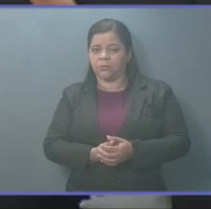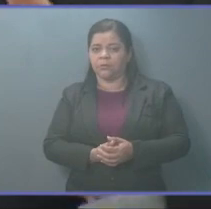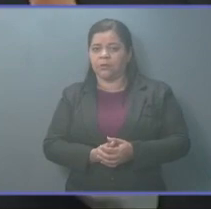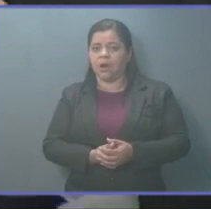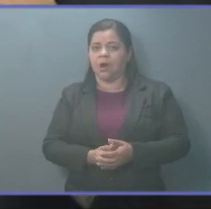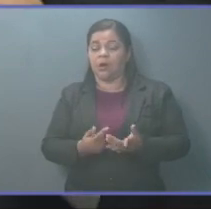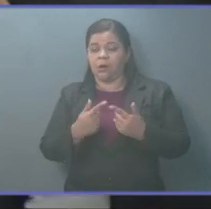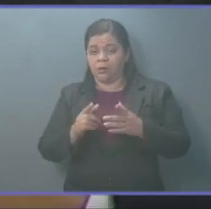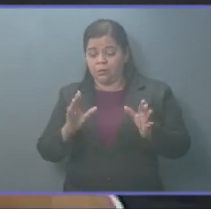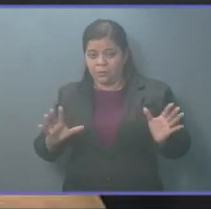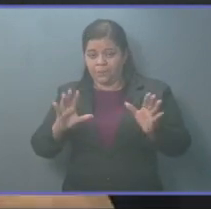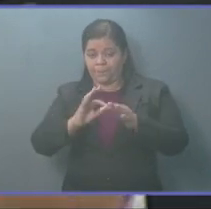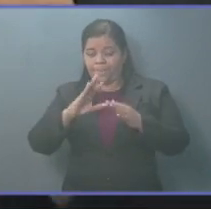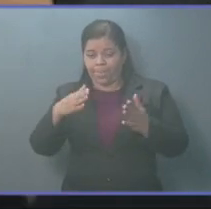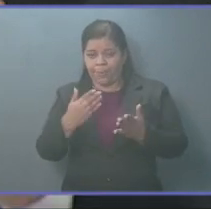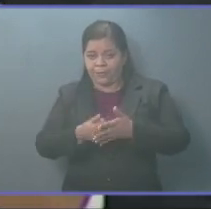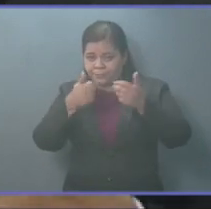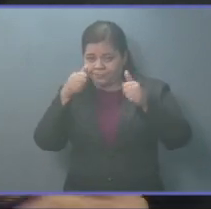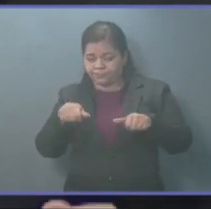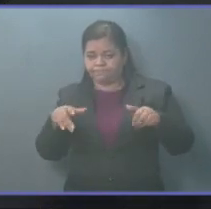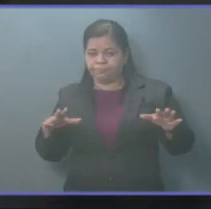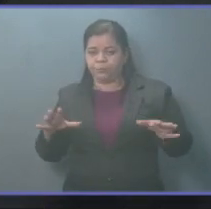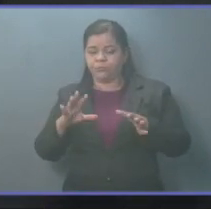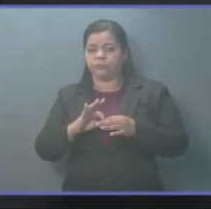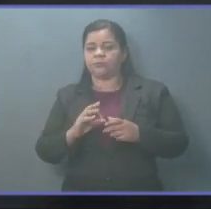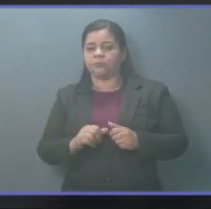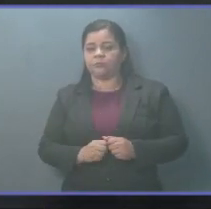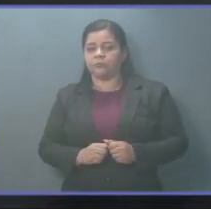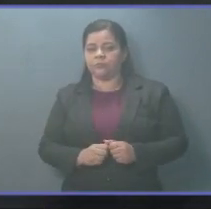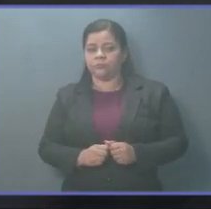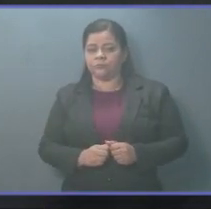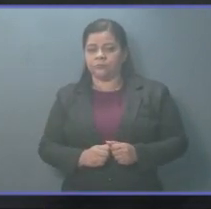realiza una actividad ilícita,